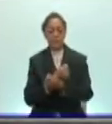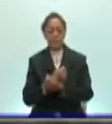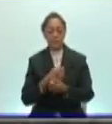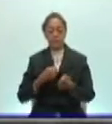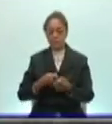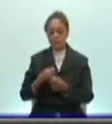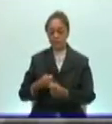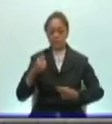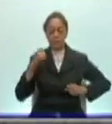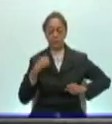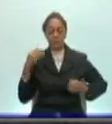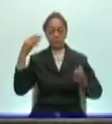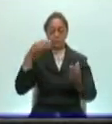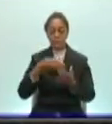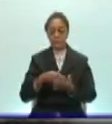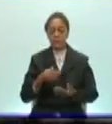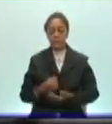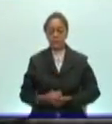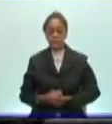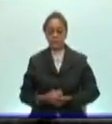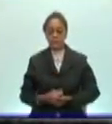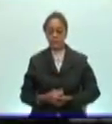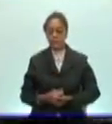agresión militar directa.